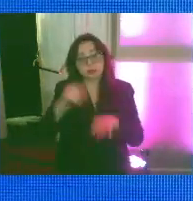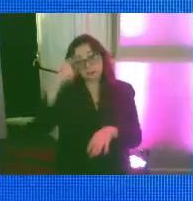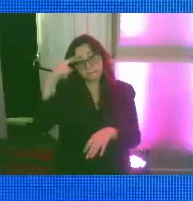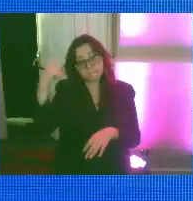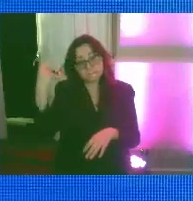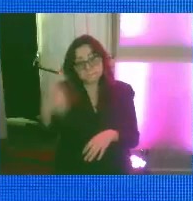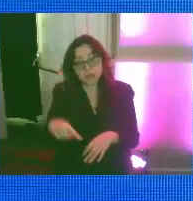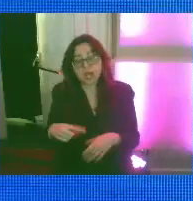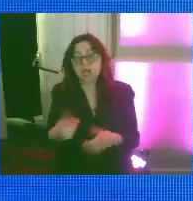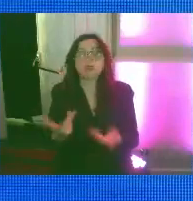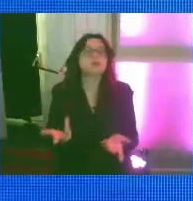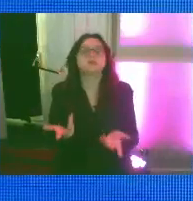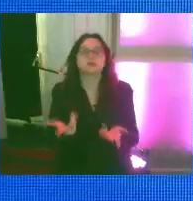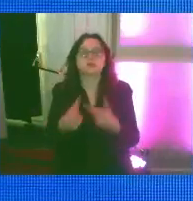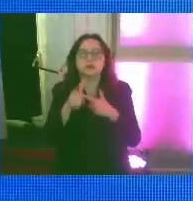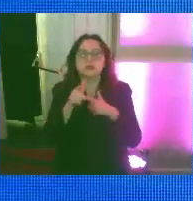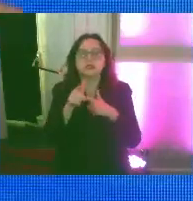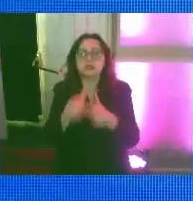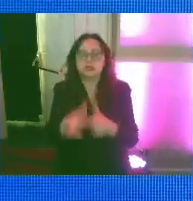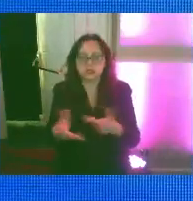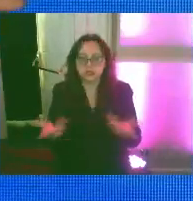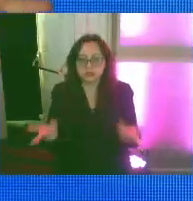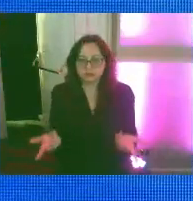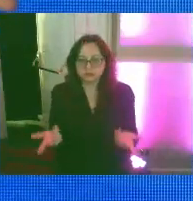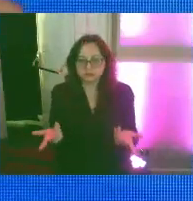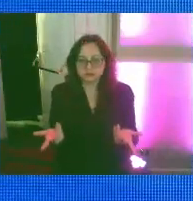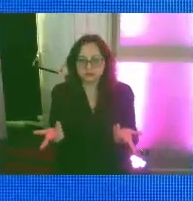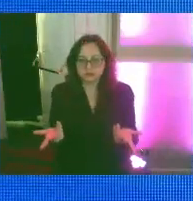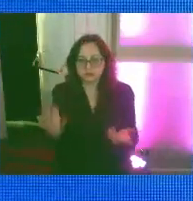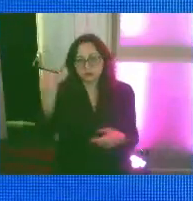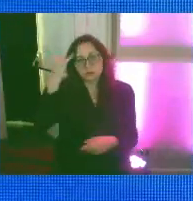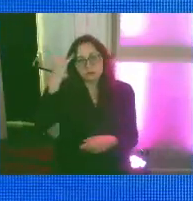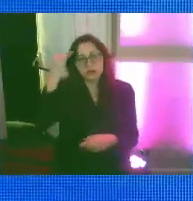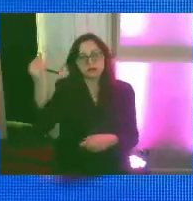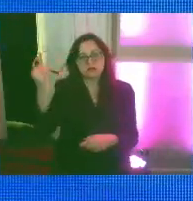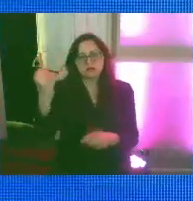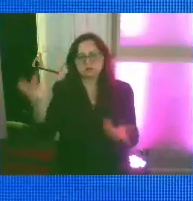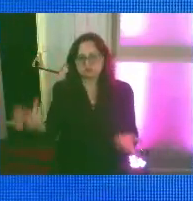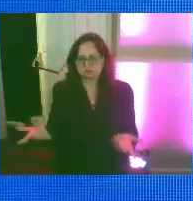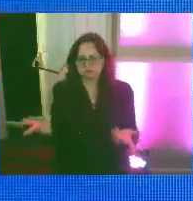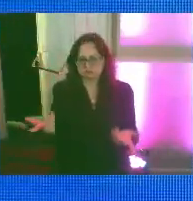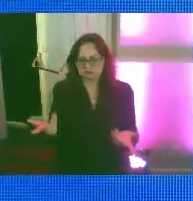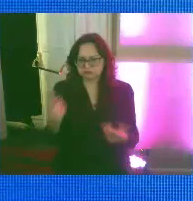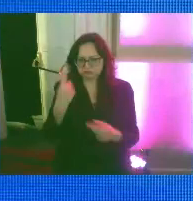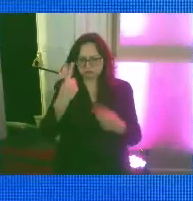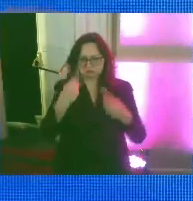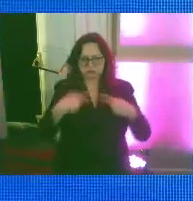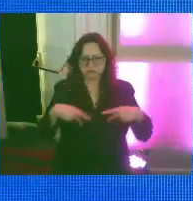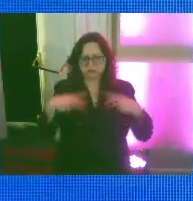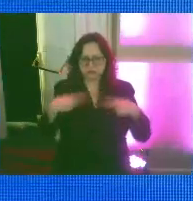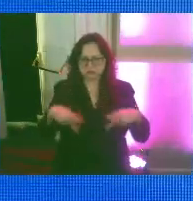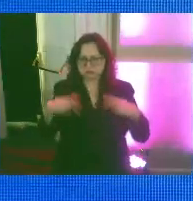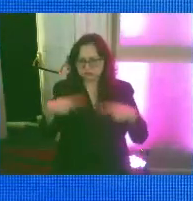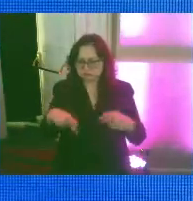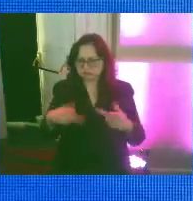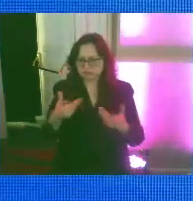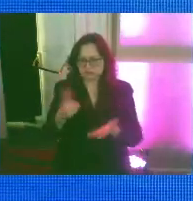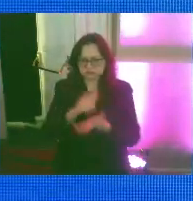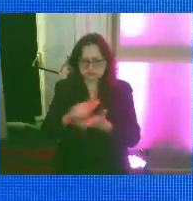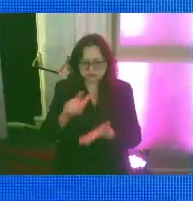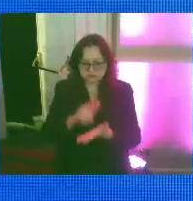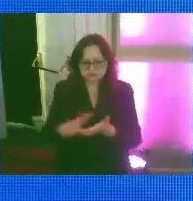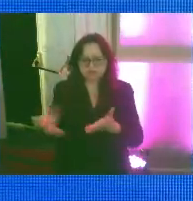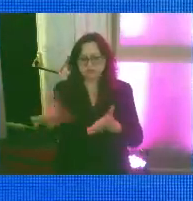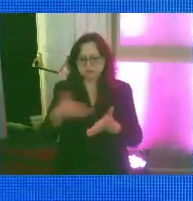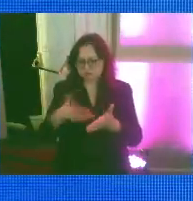estas tareas, nadie puede salir de la casa. ¿Quién puede salir de la casa si no lavó, planchó, cocinó, cuidó a los niños, se duchó y ordenó la